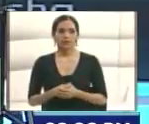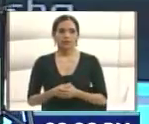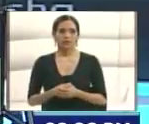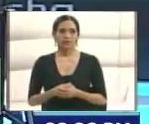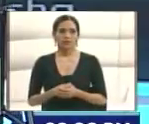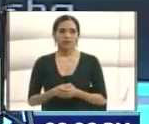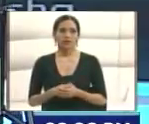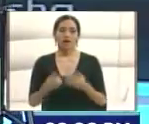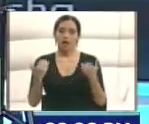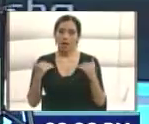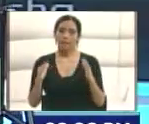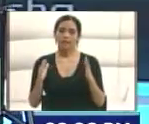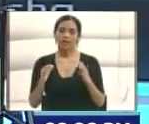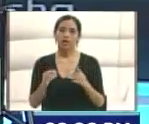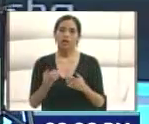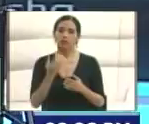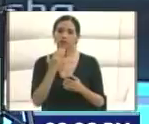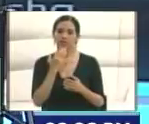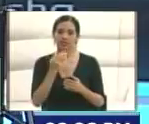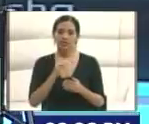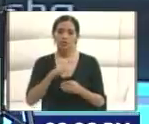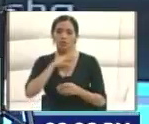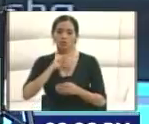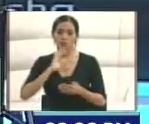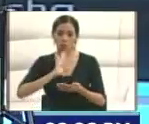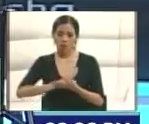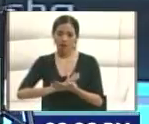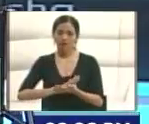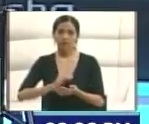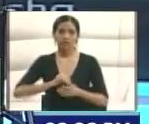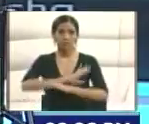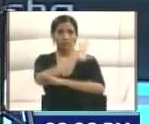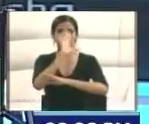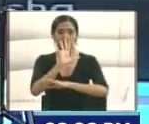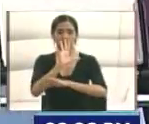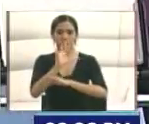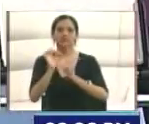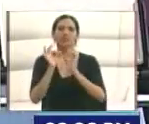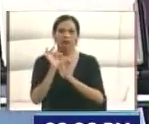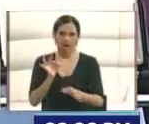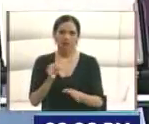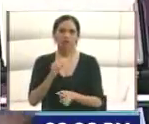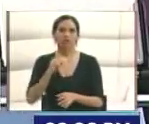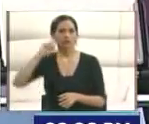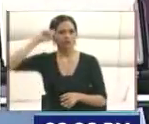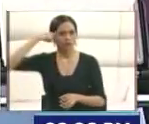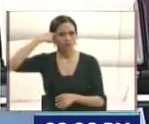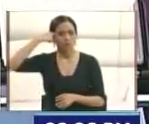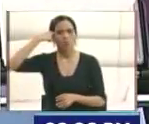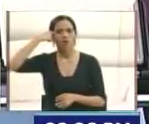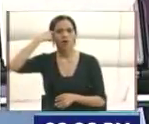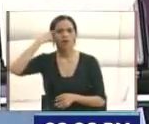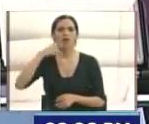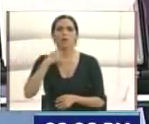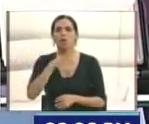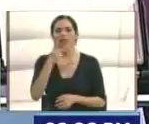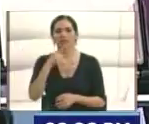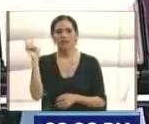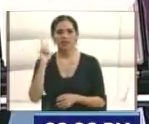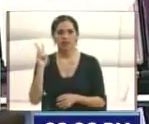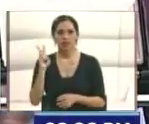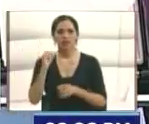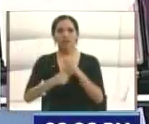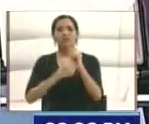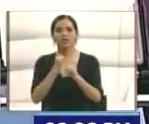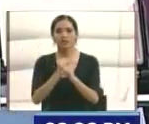a pesar de tu pronta partida dejaste una huella indeleble en la política venezolana en la política internacional venezolana